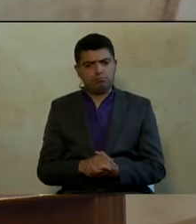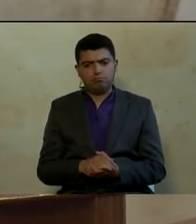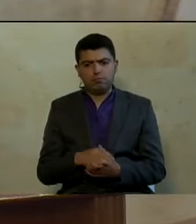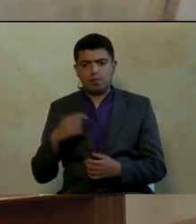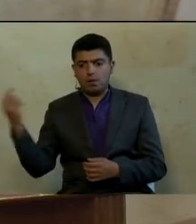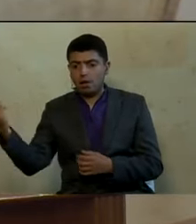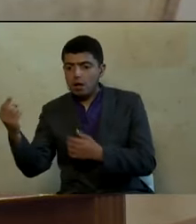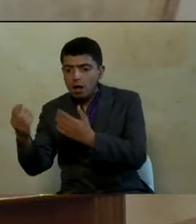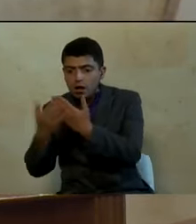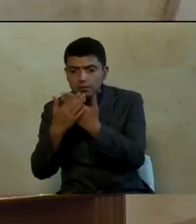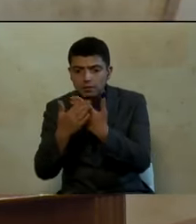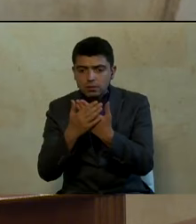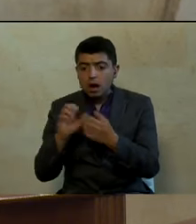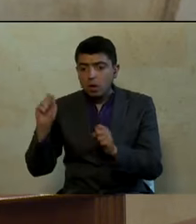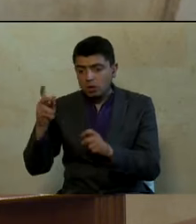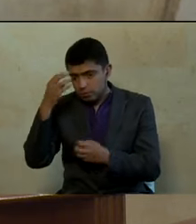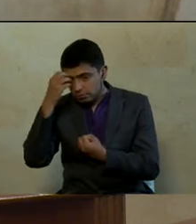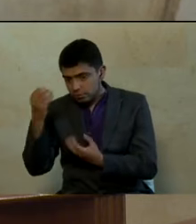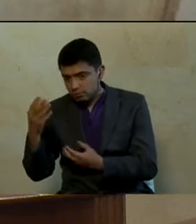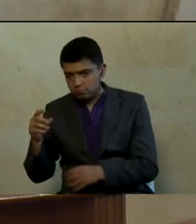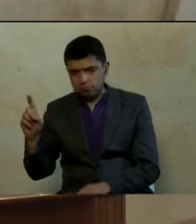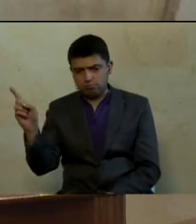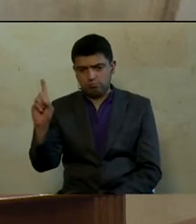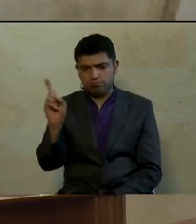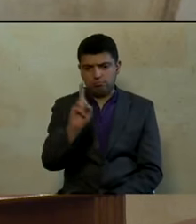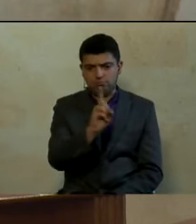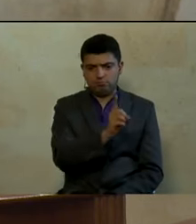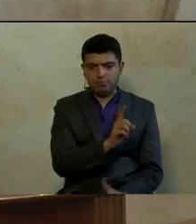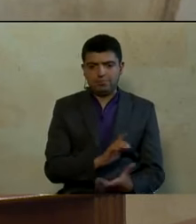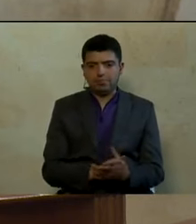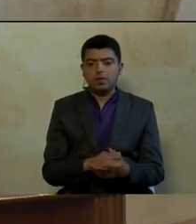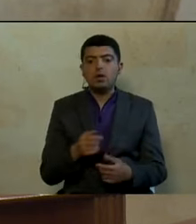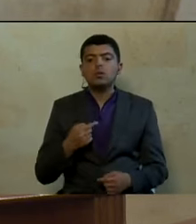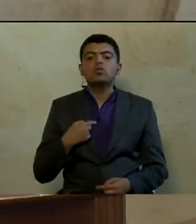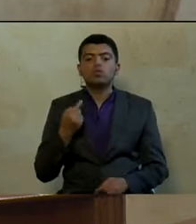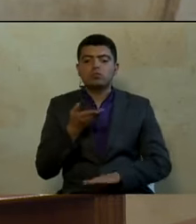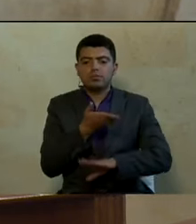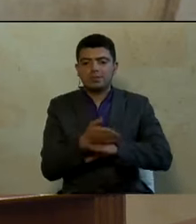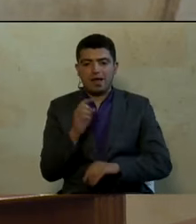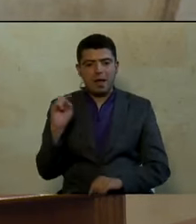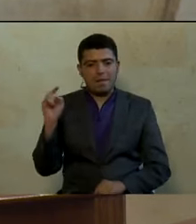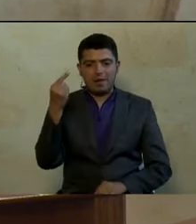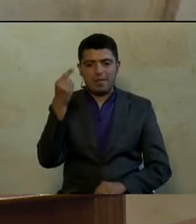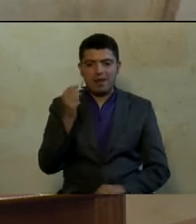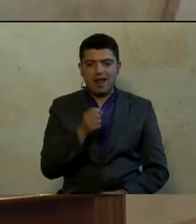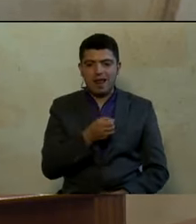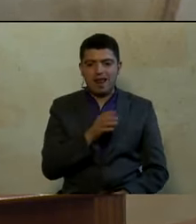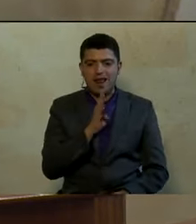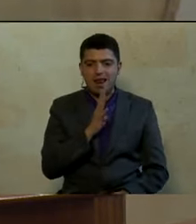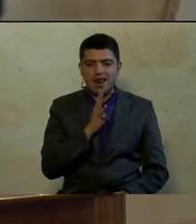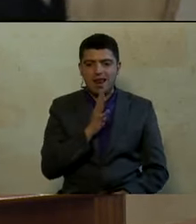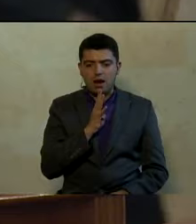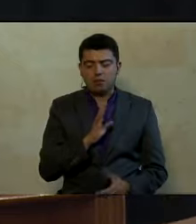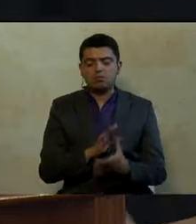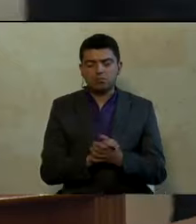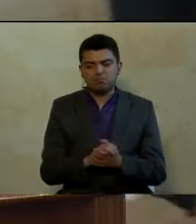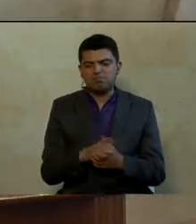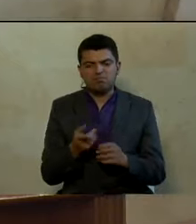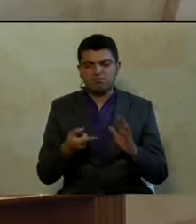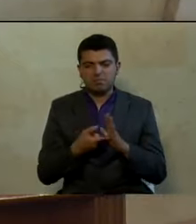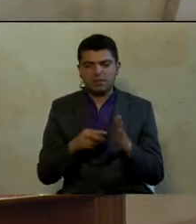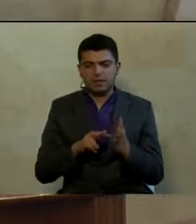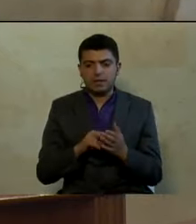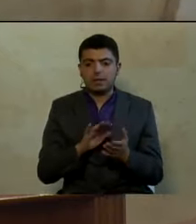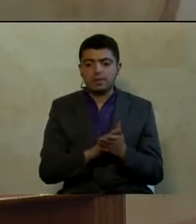compañeros lo que planteé en mi primera intervención corresponde a una